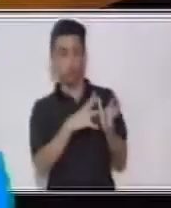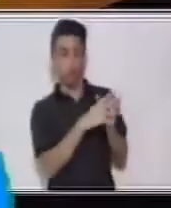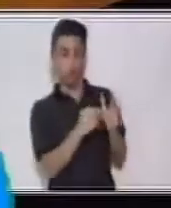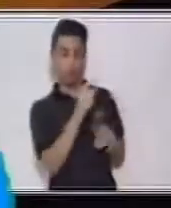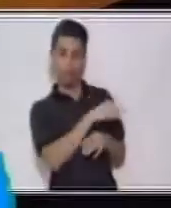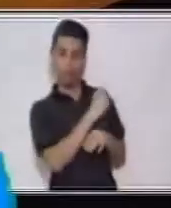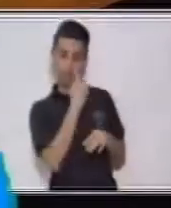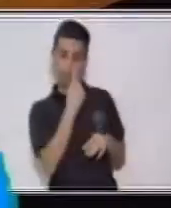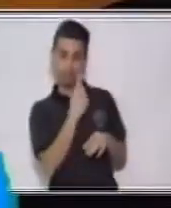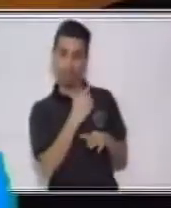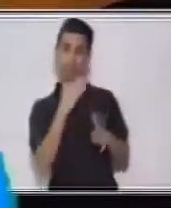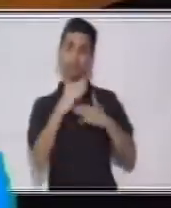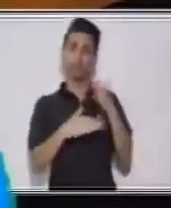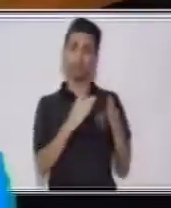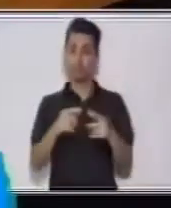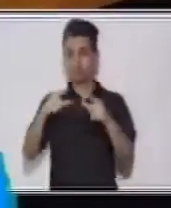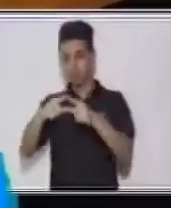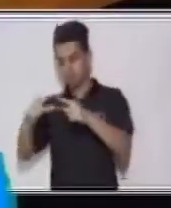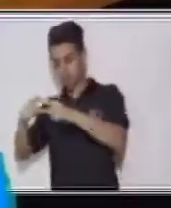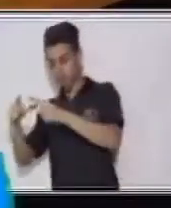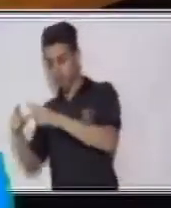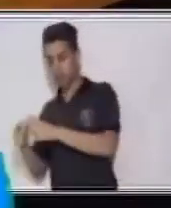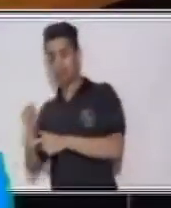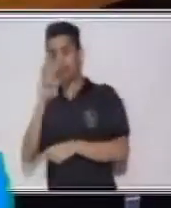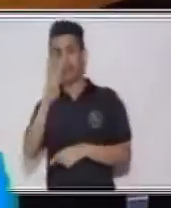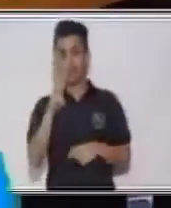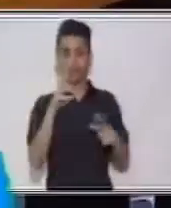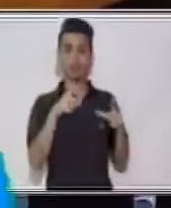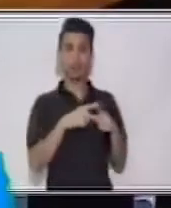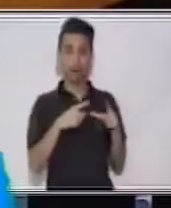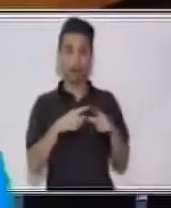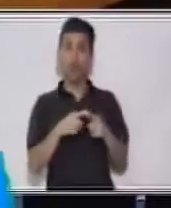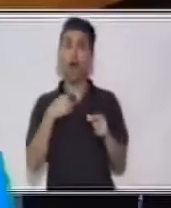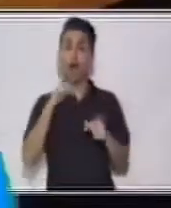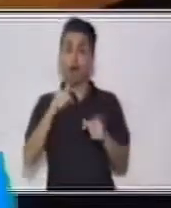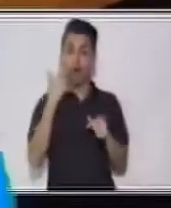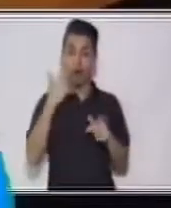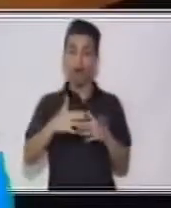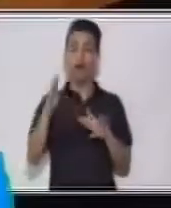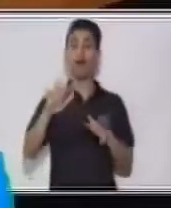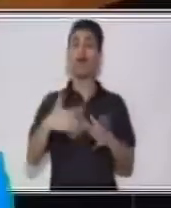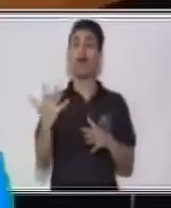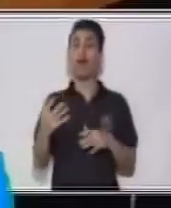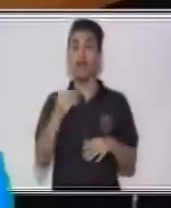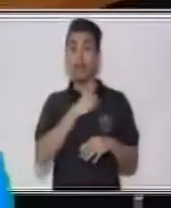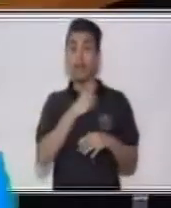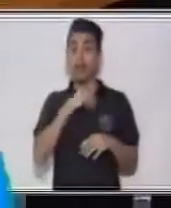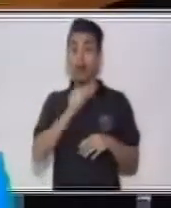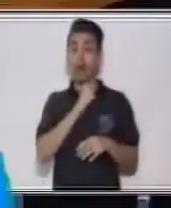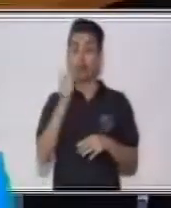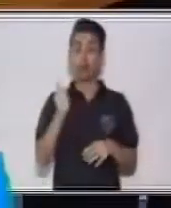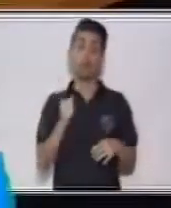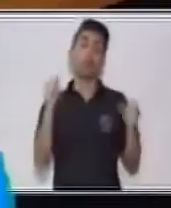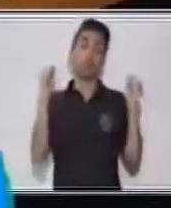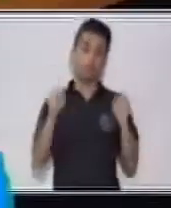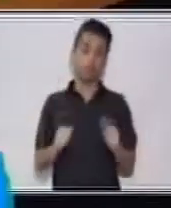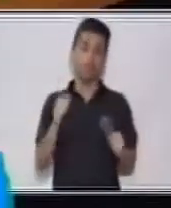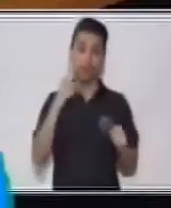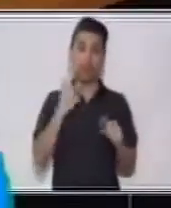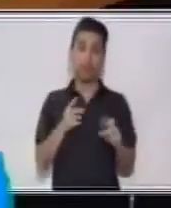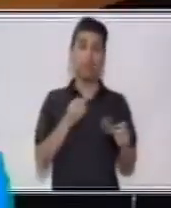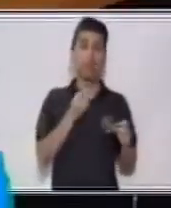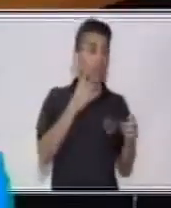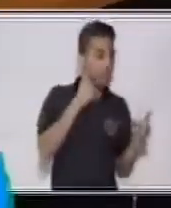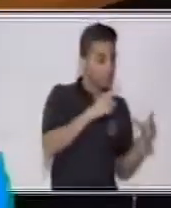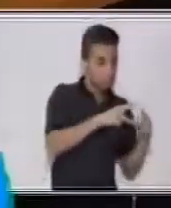primera luego trabajamos tres triángulos y si yo quisiera hacer otros triángulos ahora cuántos triángulos me